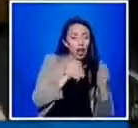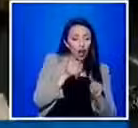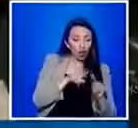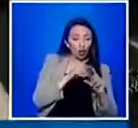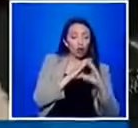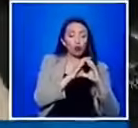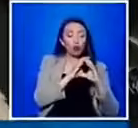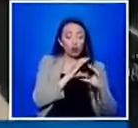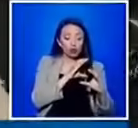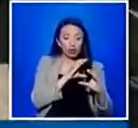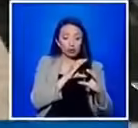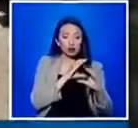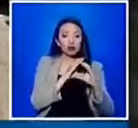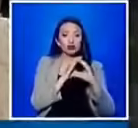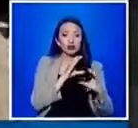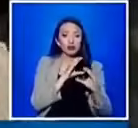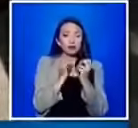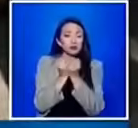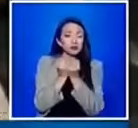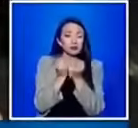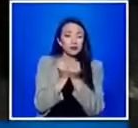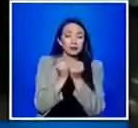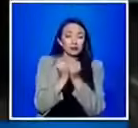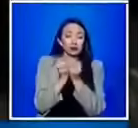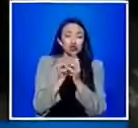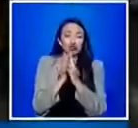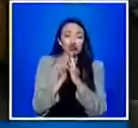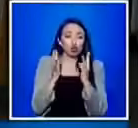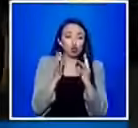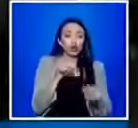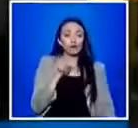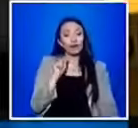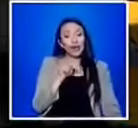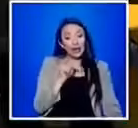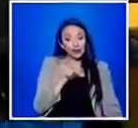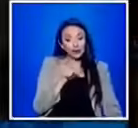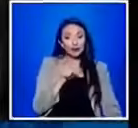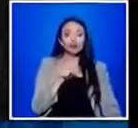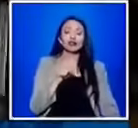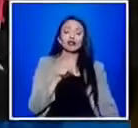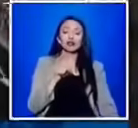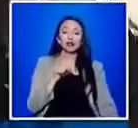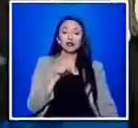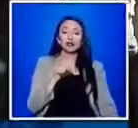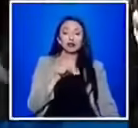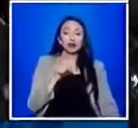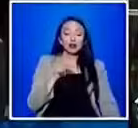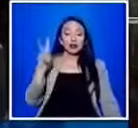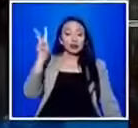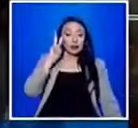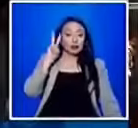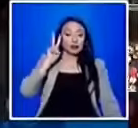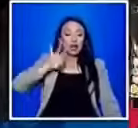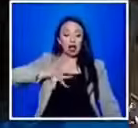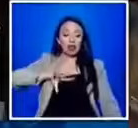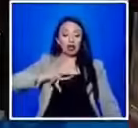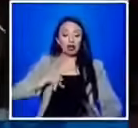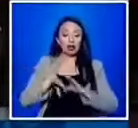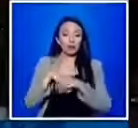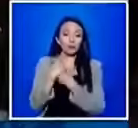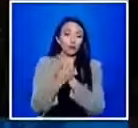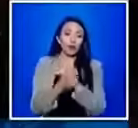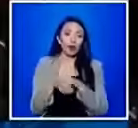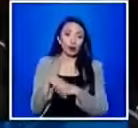las unidades de transporte se aglomeran demasiado y ahí es cuando por ocasiones, pues el AMPA también aprovecha, ¿no?, para robar